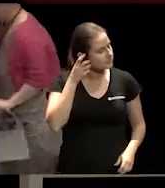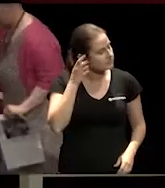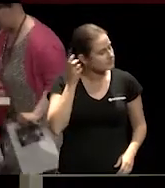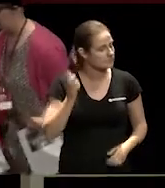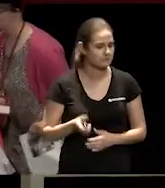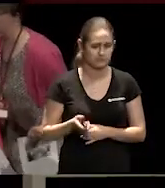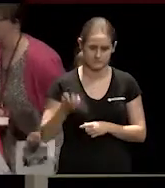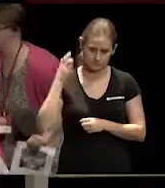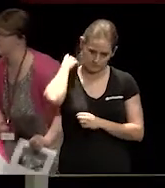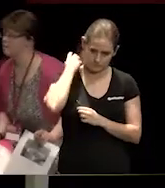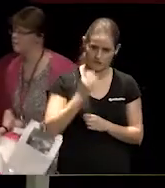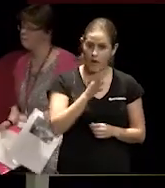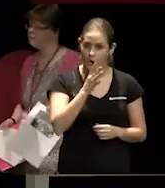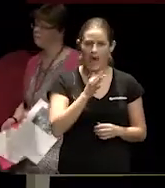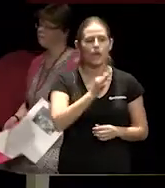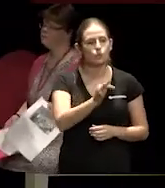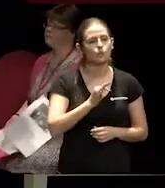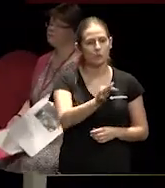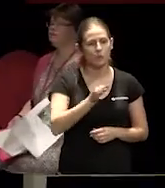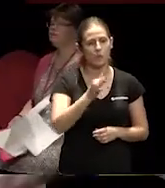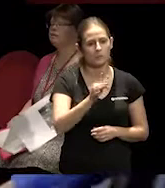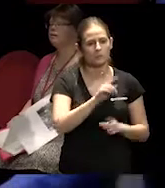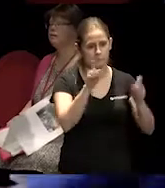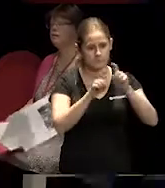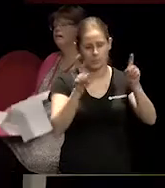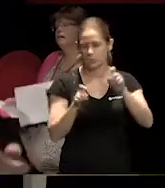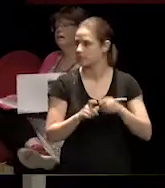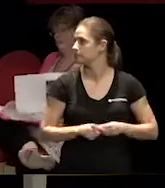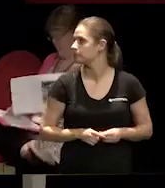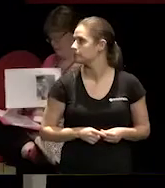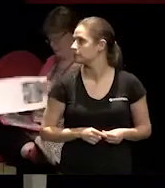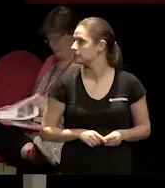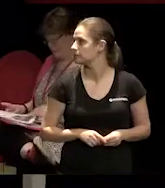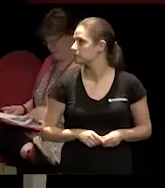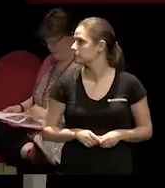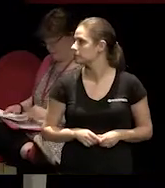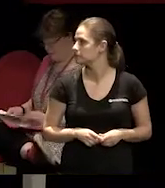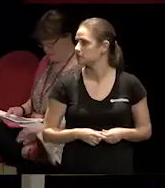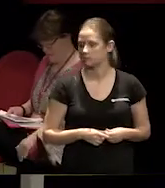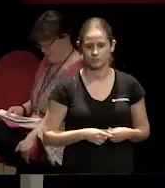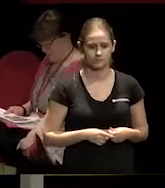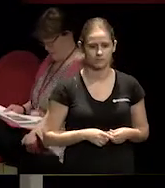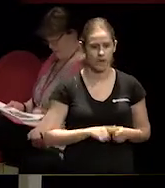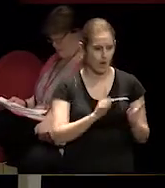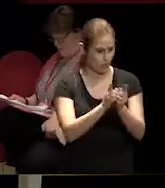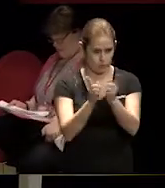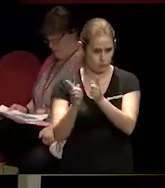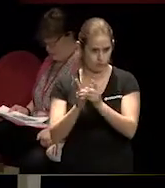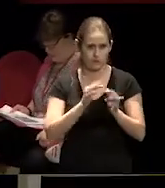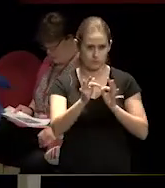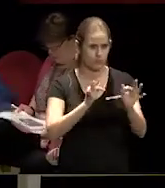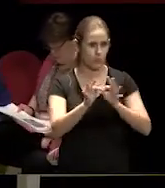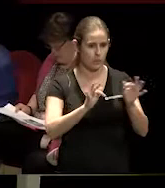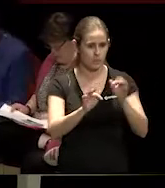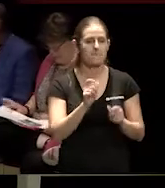Bueno, vamos a abrir un breve turno de palabras, breve. Gracias, Cris. Breve turno de palabras para si queréis